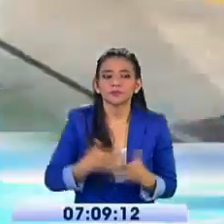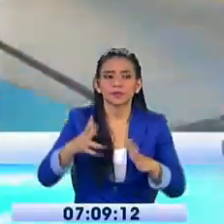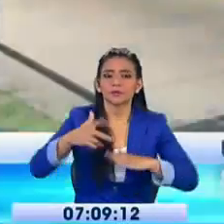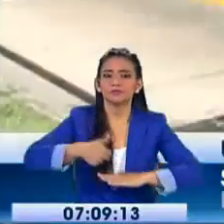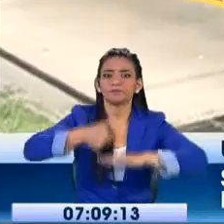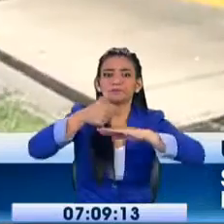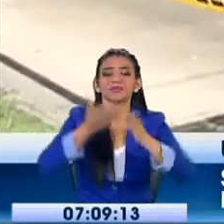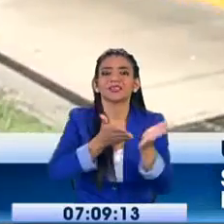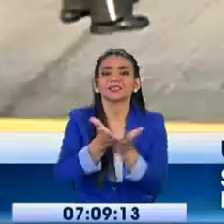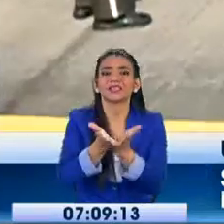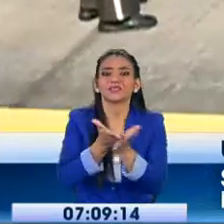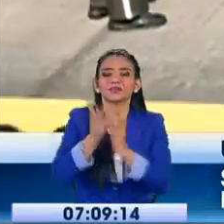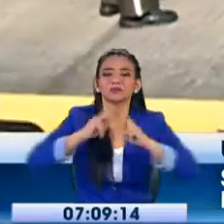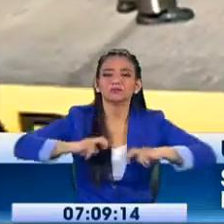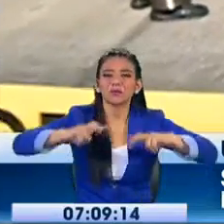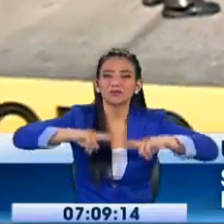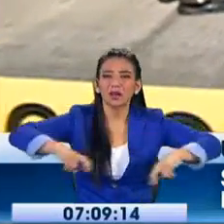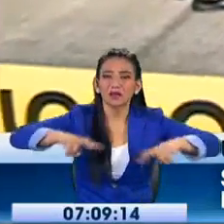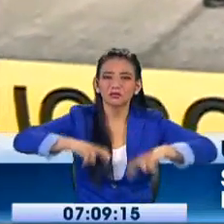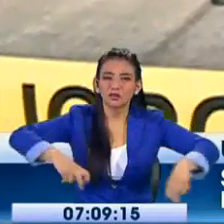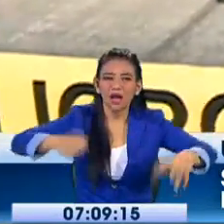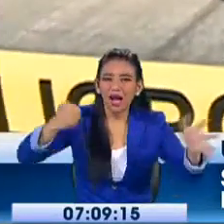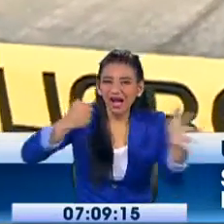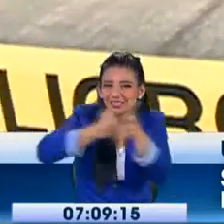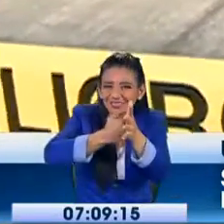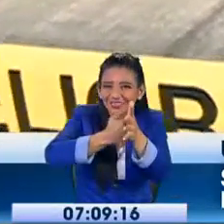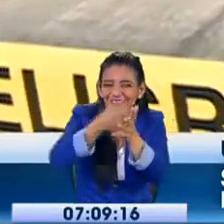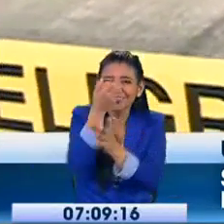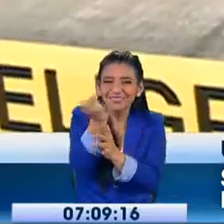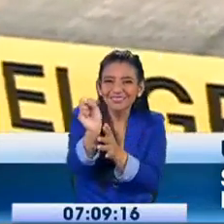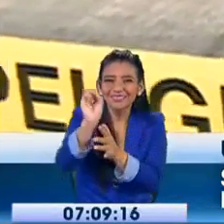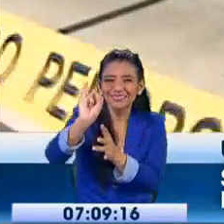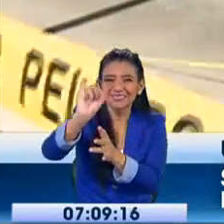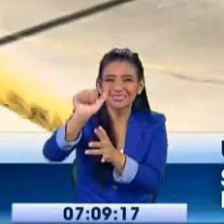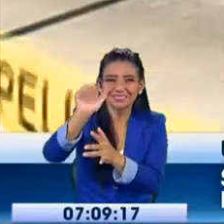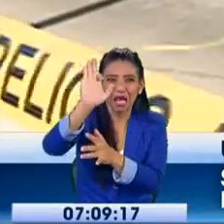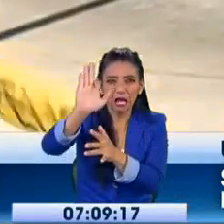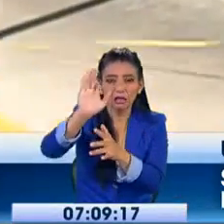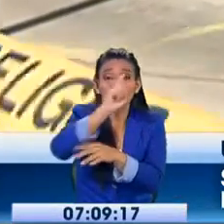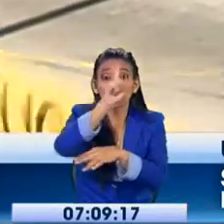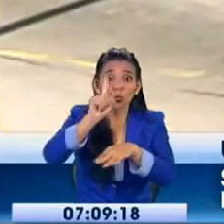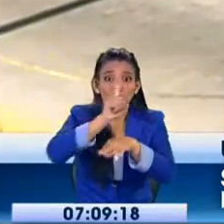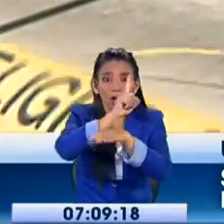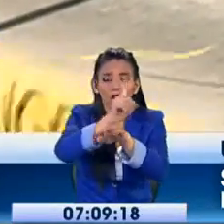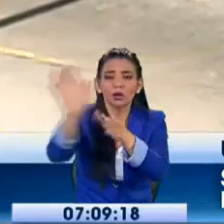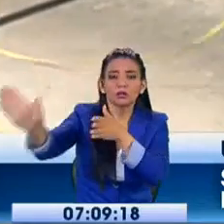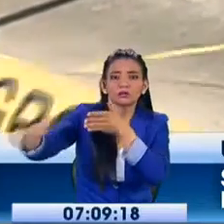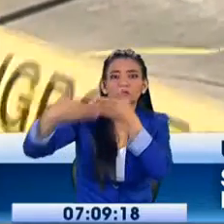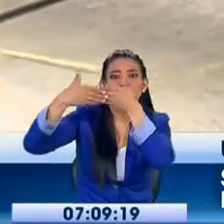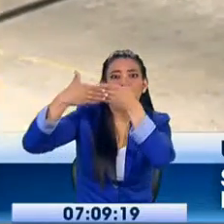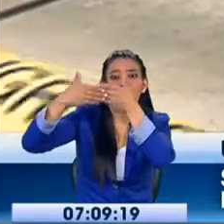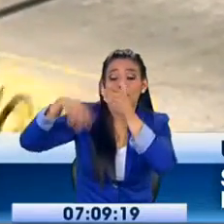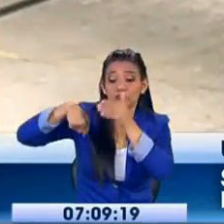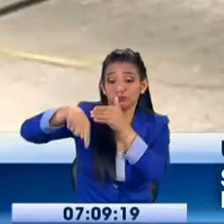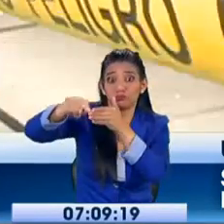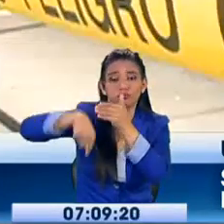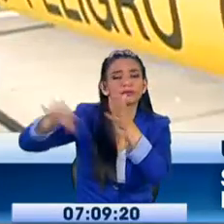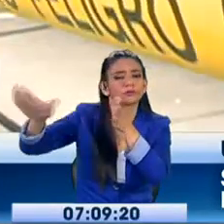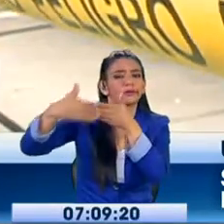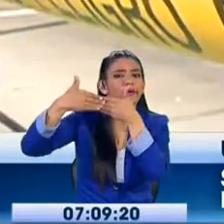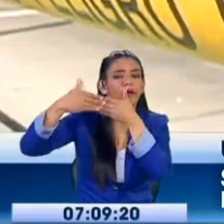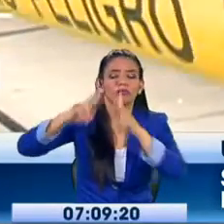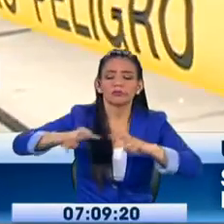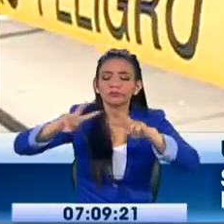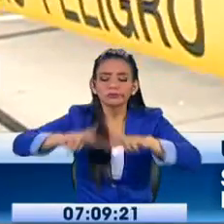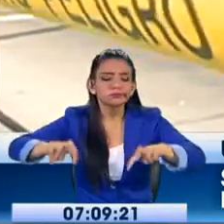del Servicio de Investigación de Accidentes de Tránsito, CIA, quienes durante una hora cerraron el carril exclusivo de la Metrovía mientras